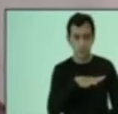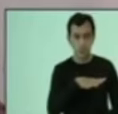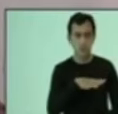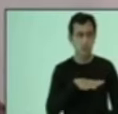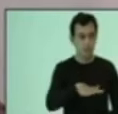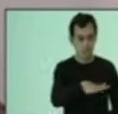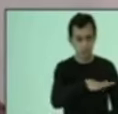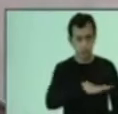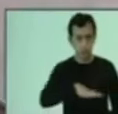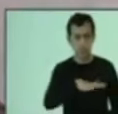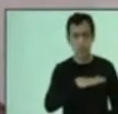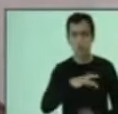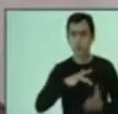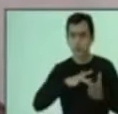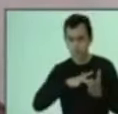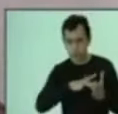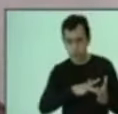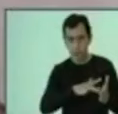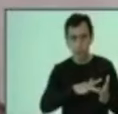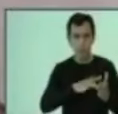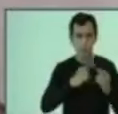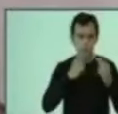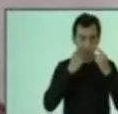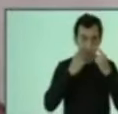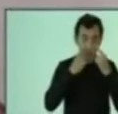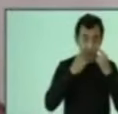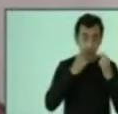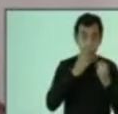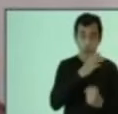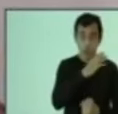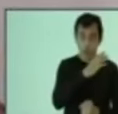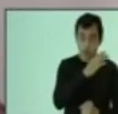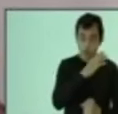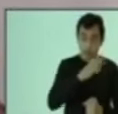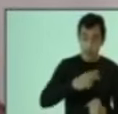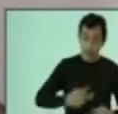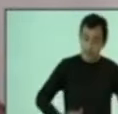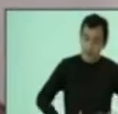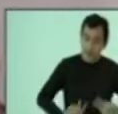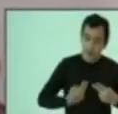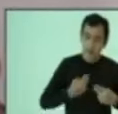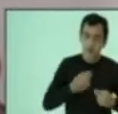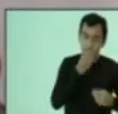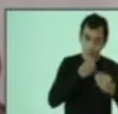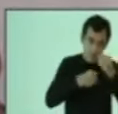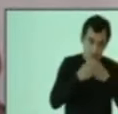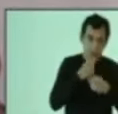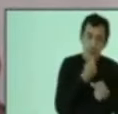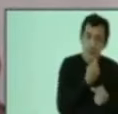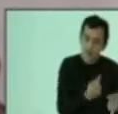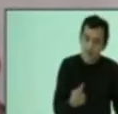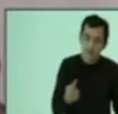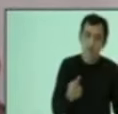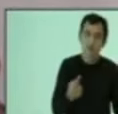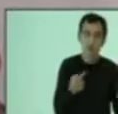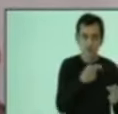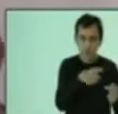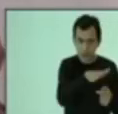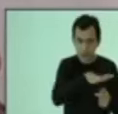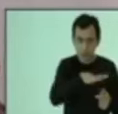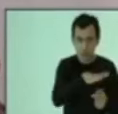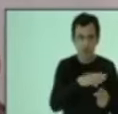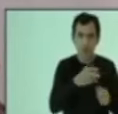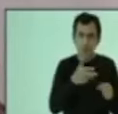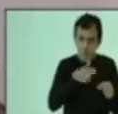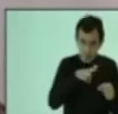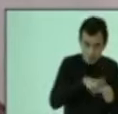campañas sanitarias de salud visual, materna, de cáncer en sus distintas modalidades, nutrición infantil, gestionar ante las instancias correspondientes un